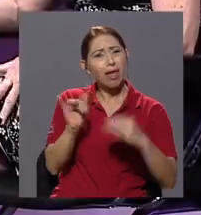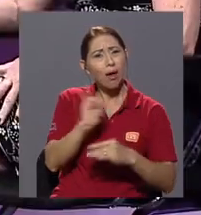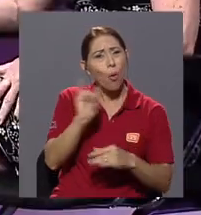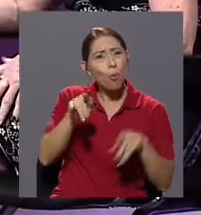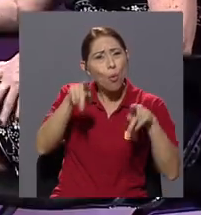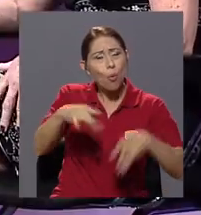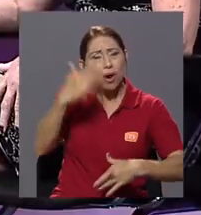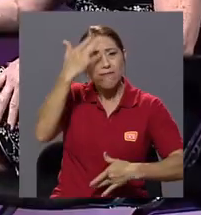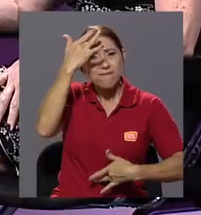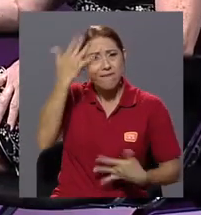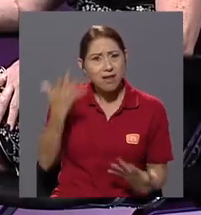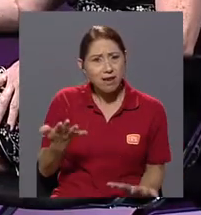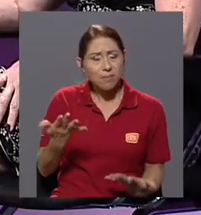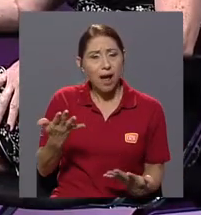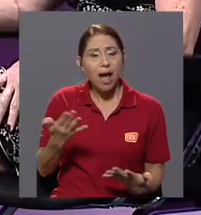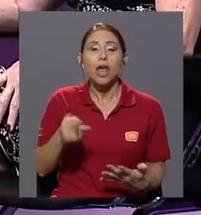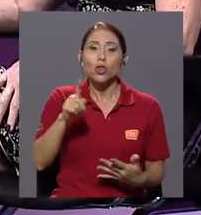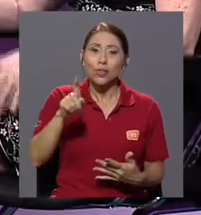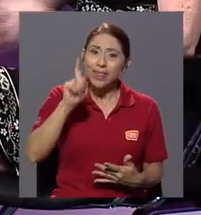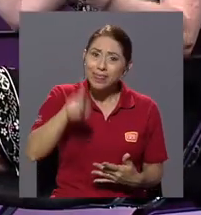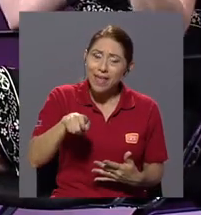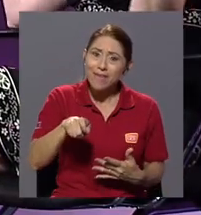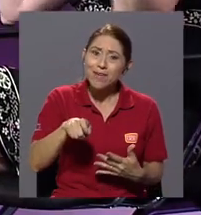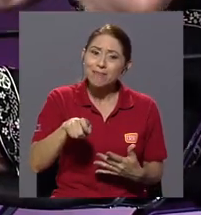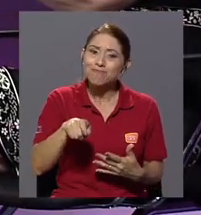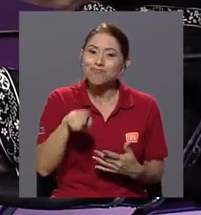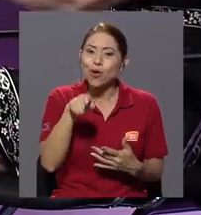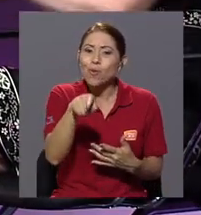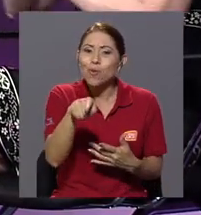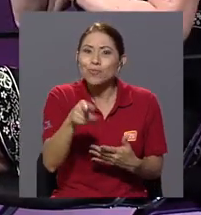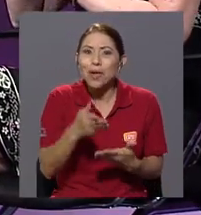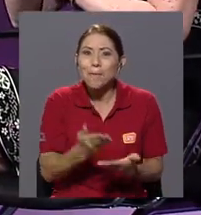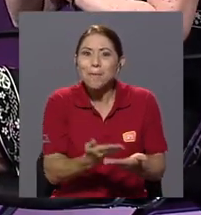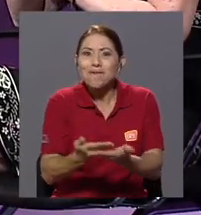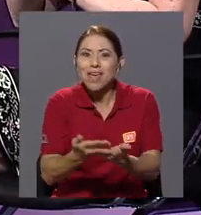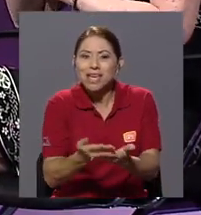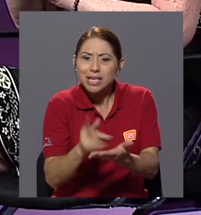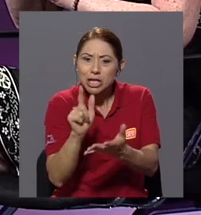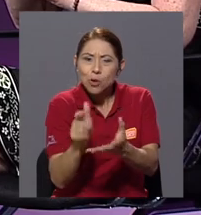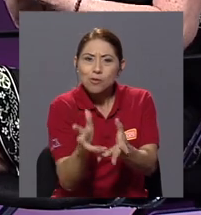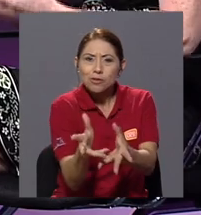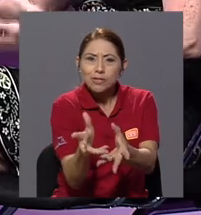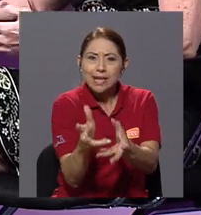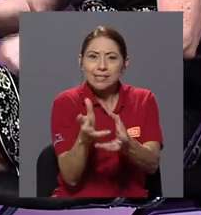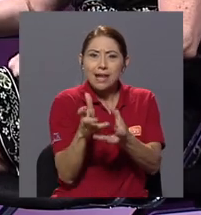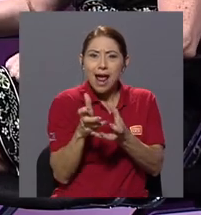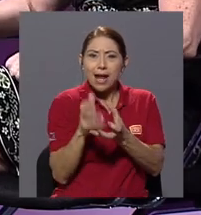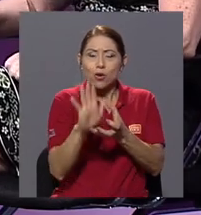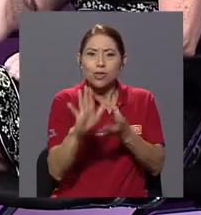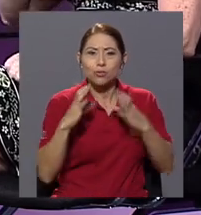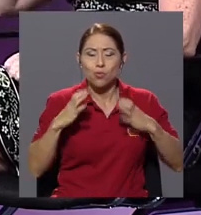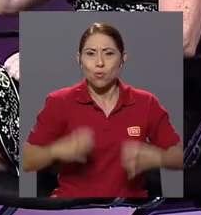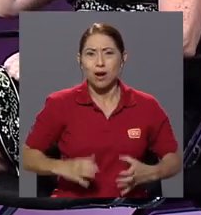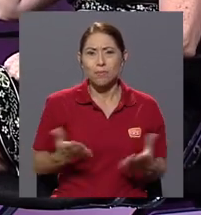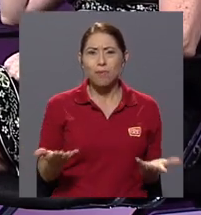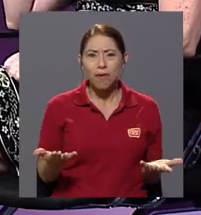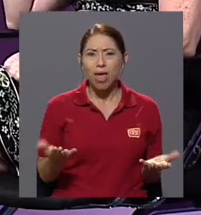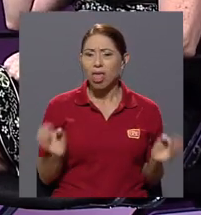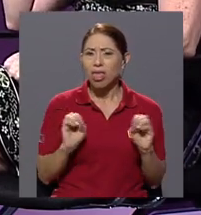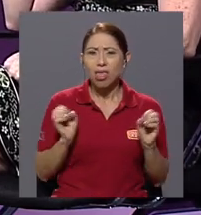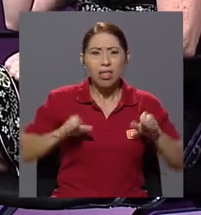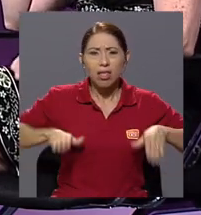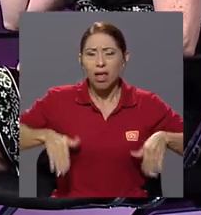tratado como una enferma una paciente donde hay que extraer ese bebé de su cuerpo ahora sin